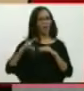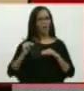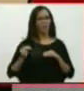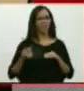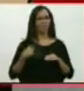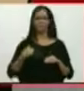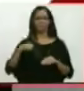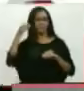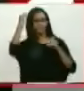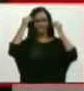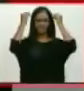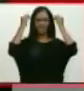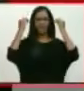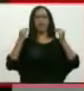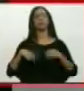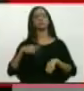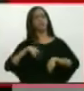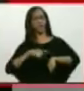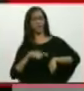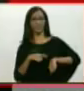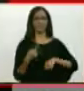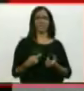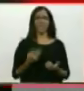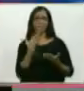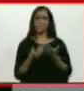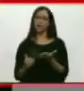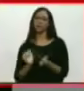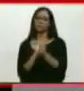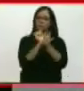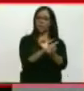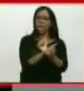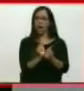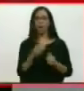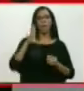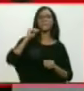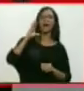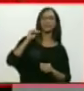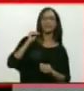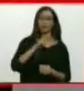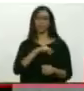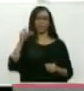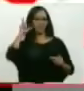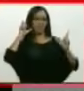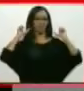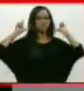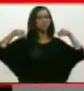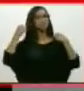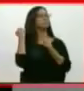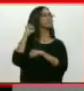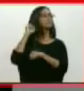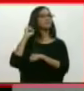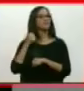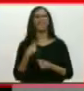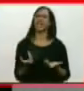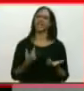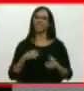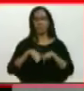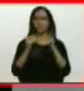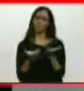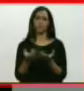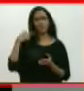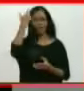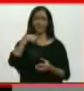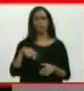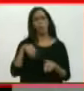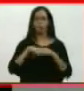insensato, pues hace un rato te pedí extraditar a unos patos. No me quisiste oír, dañaste el trato y entre el mundo quedaste como